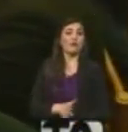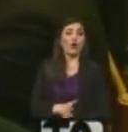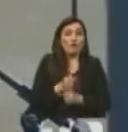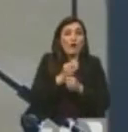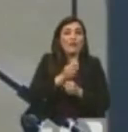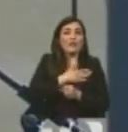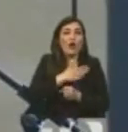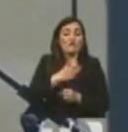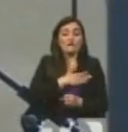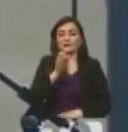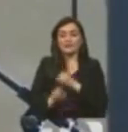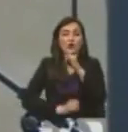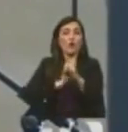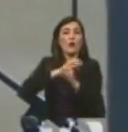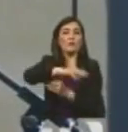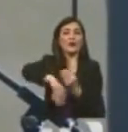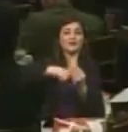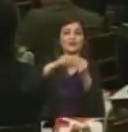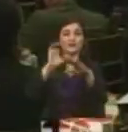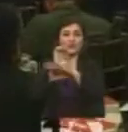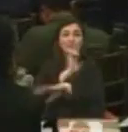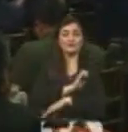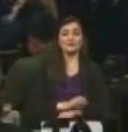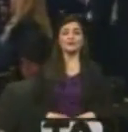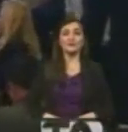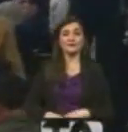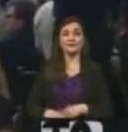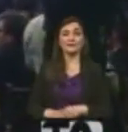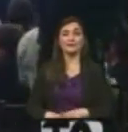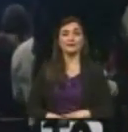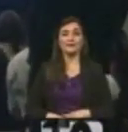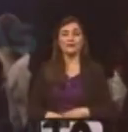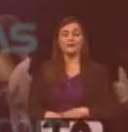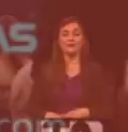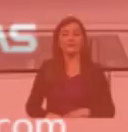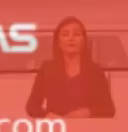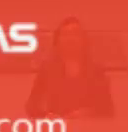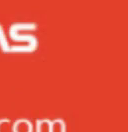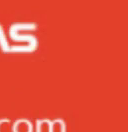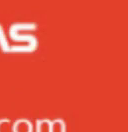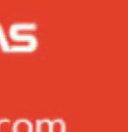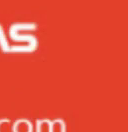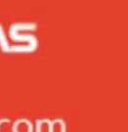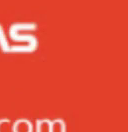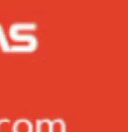internacional y las inversiones en nuestro país. En Quito, Freddy Paredes, 24 horas.